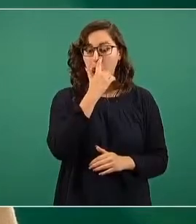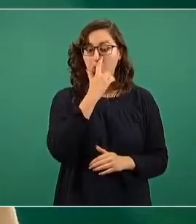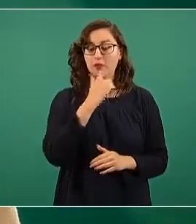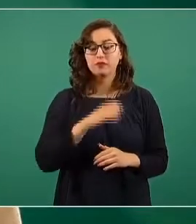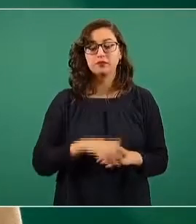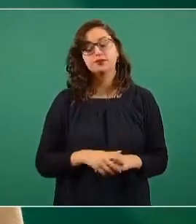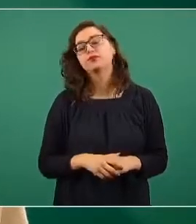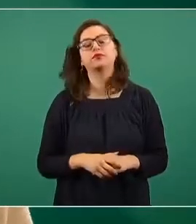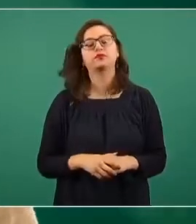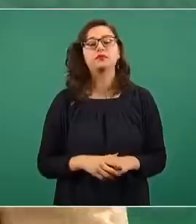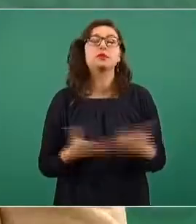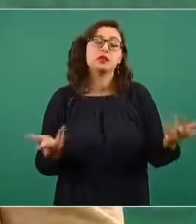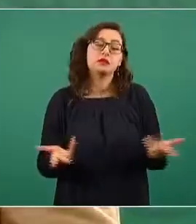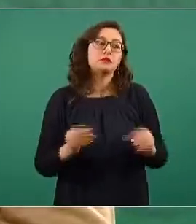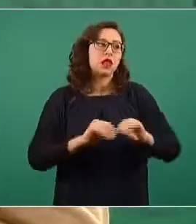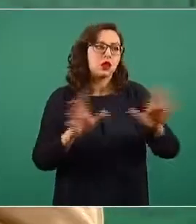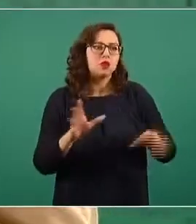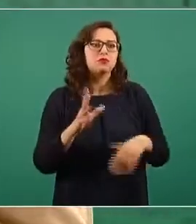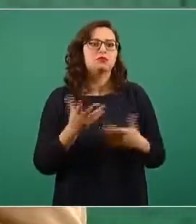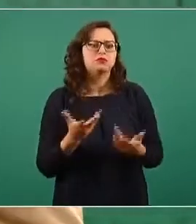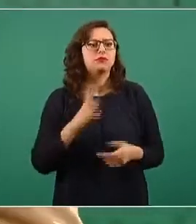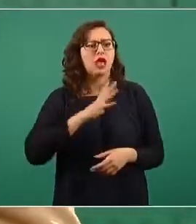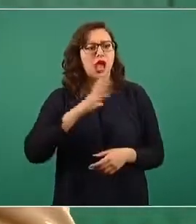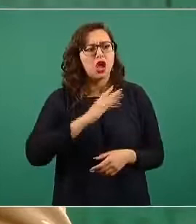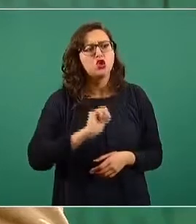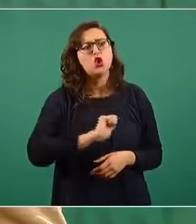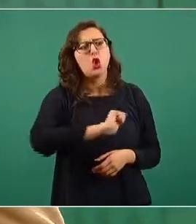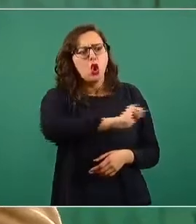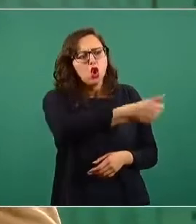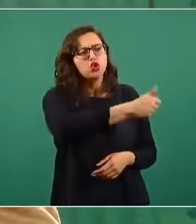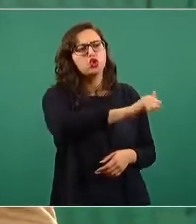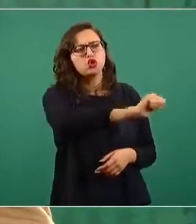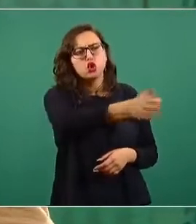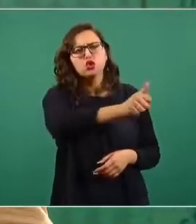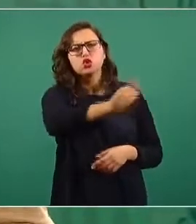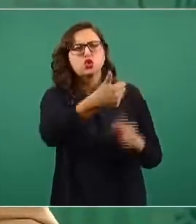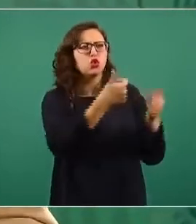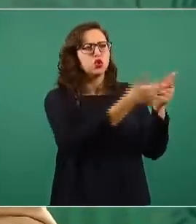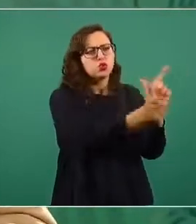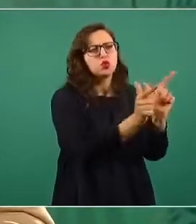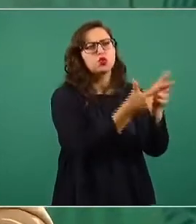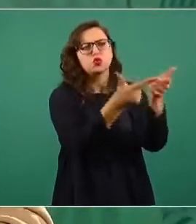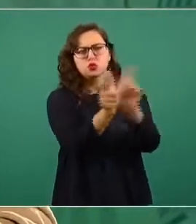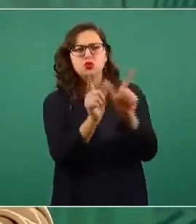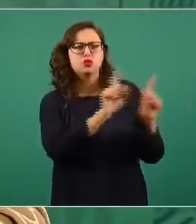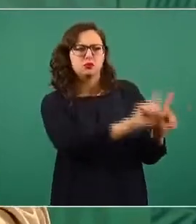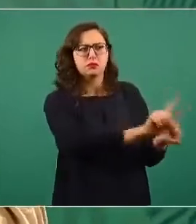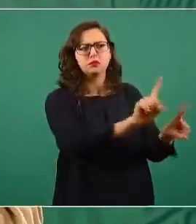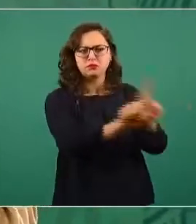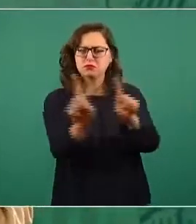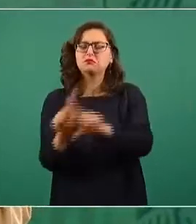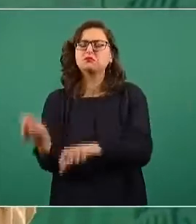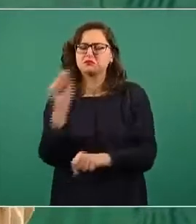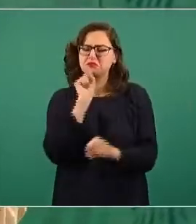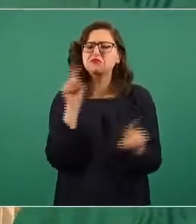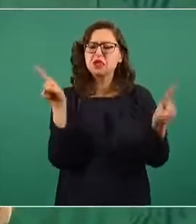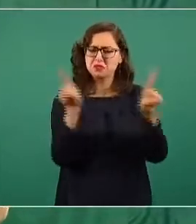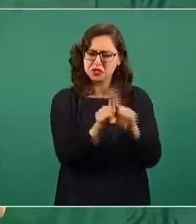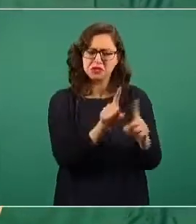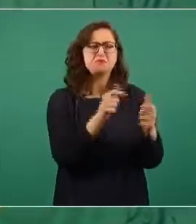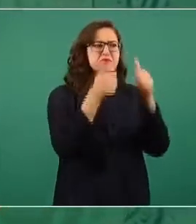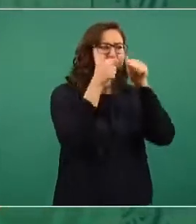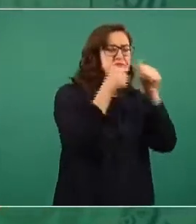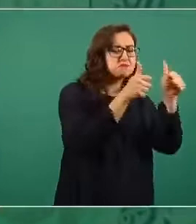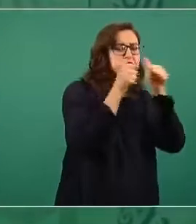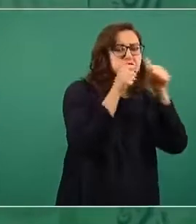los otros colectivos, pues también se les ha estado atendiendo y viendo por ellos.